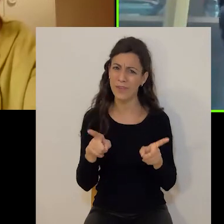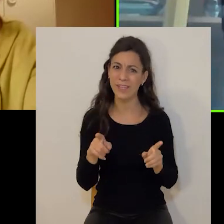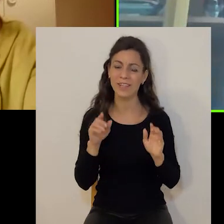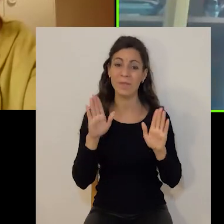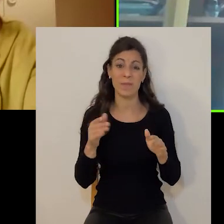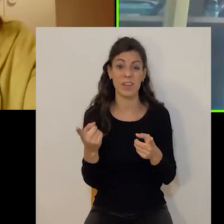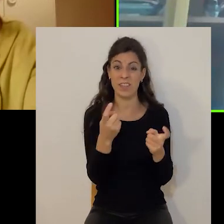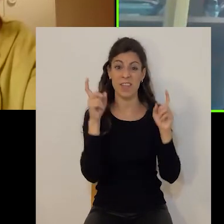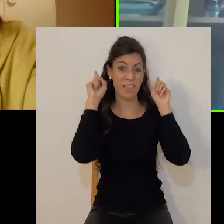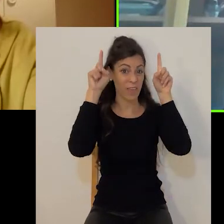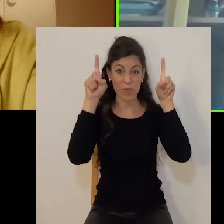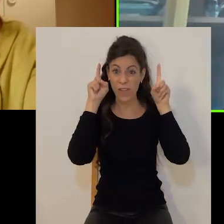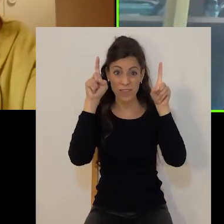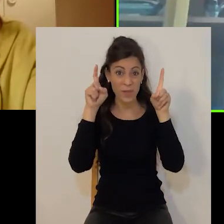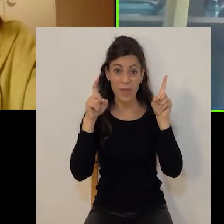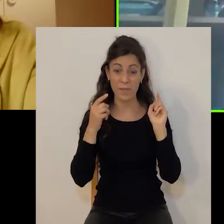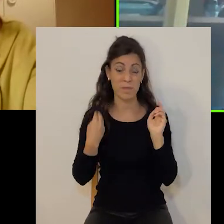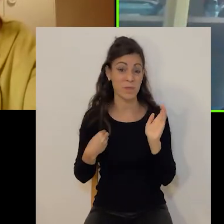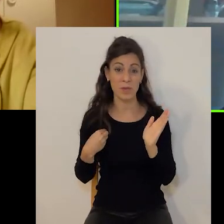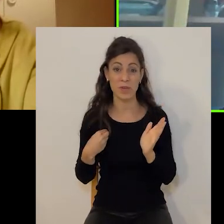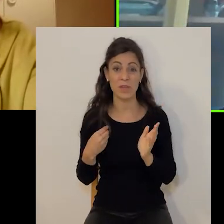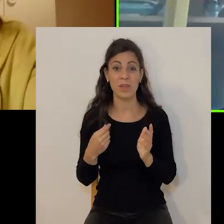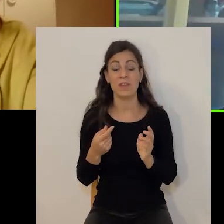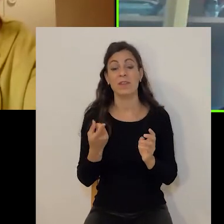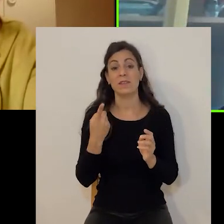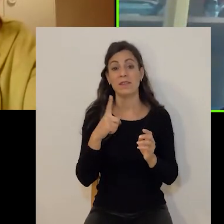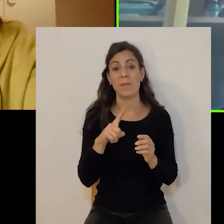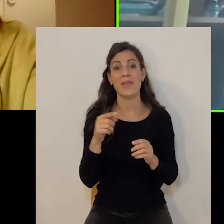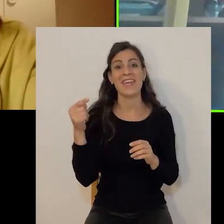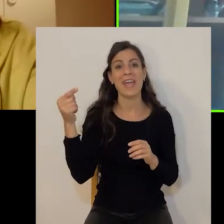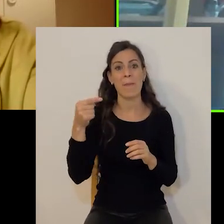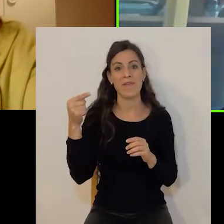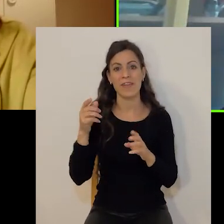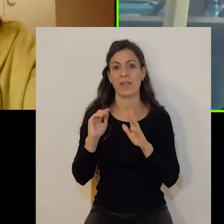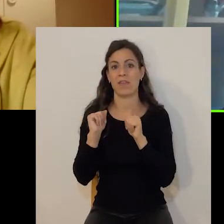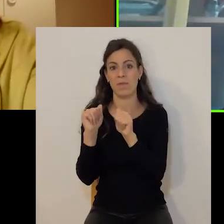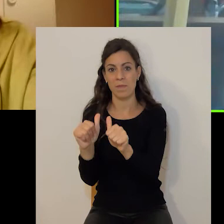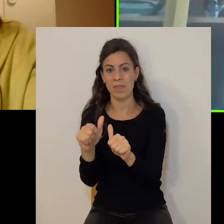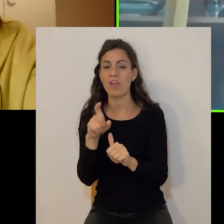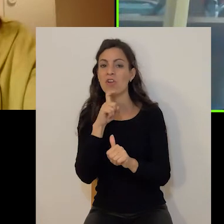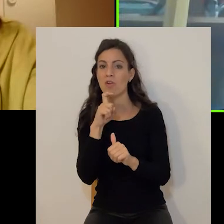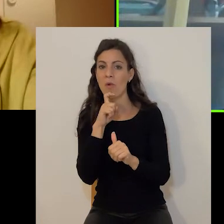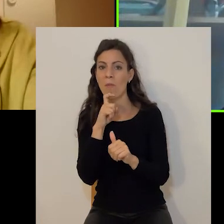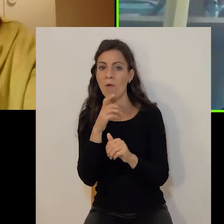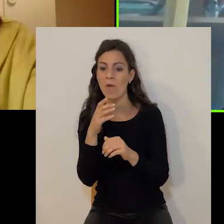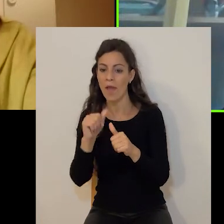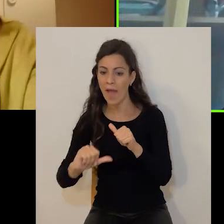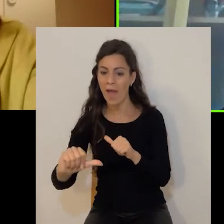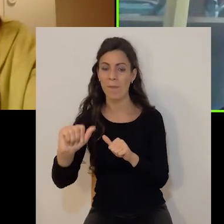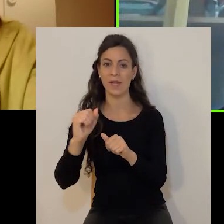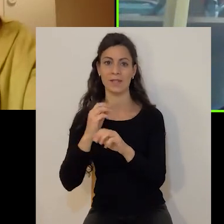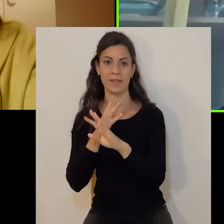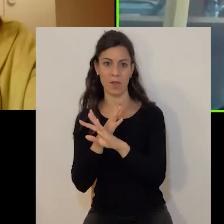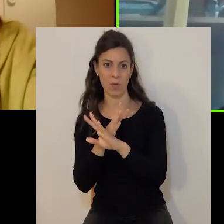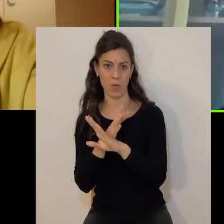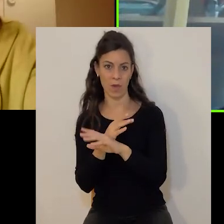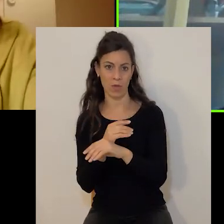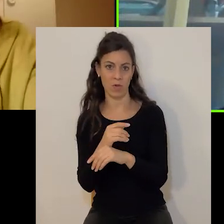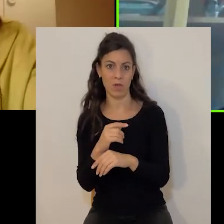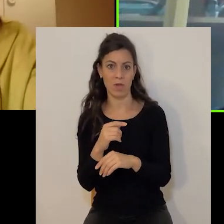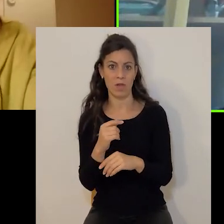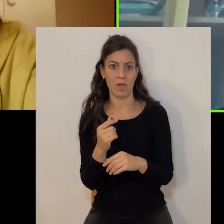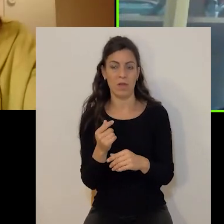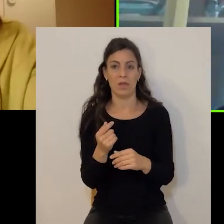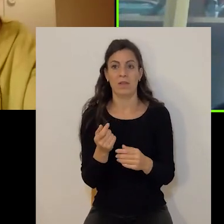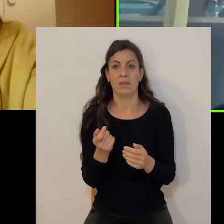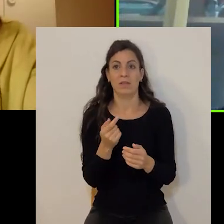necesidades educativas y para empezar la gamificación se recomienda conocer de juegos. Es decir, una persona que conoce de juegos